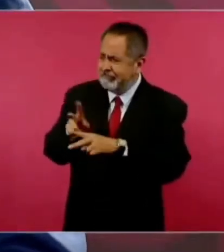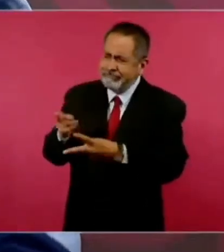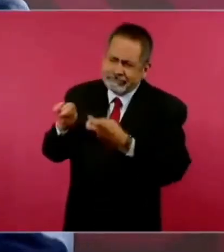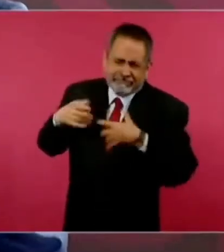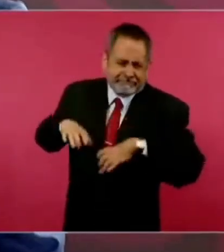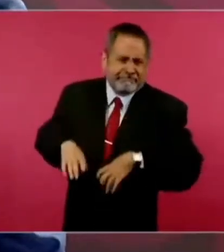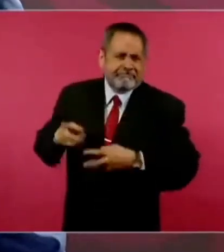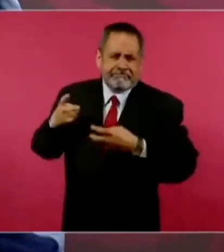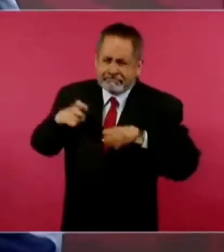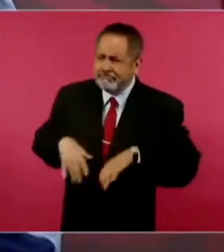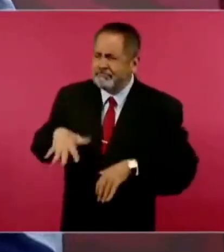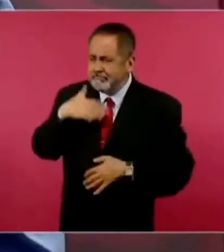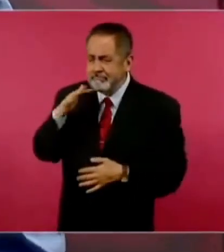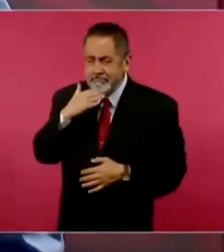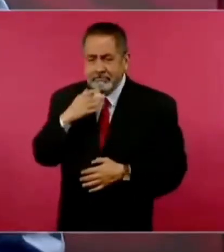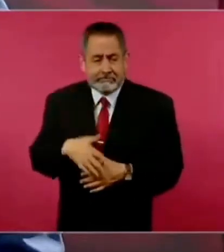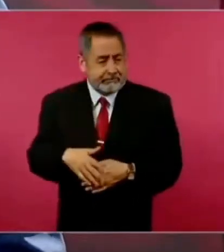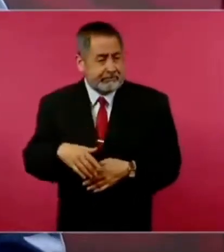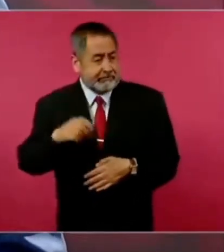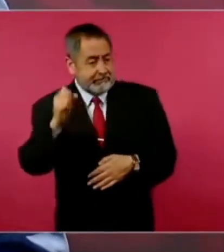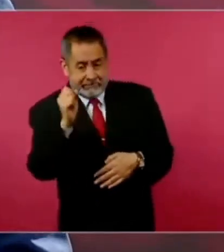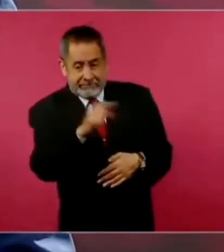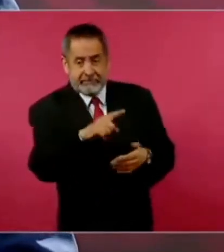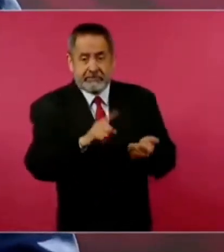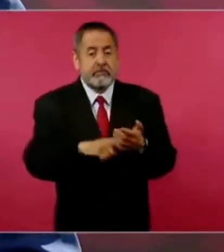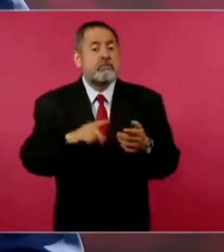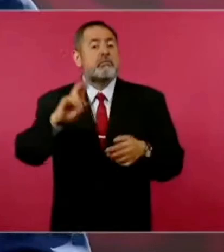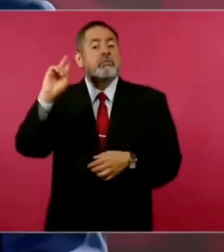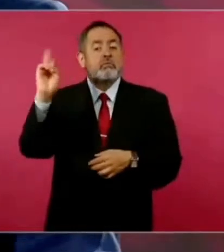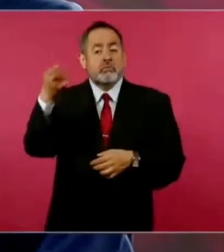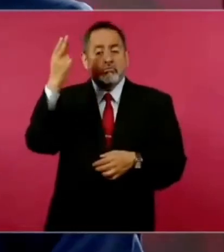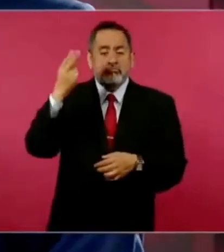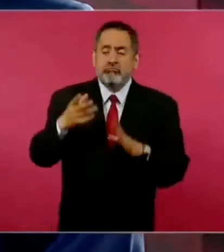en donde hasta en las mismas universidades